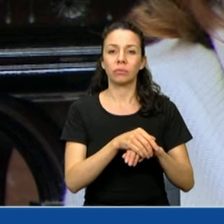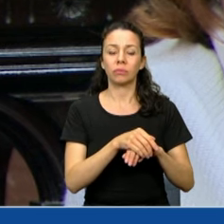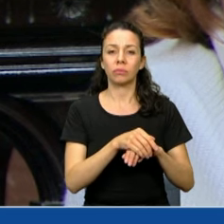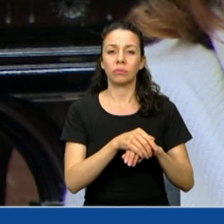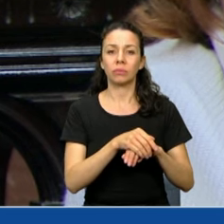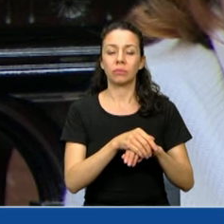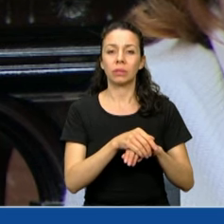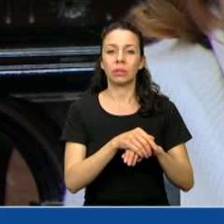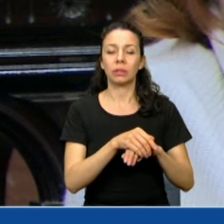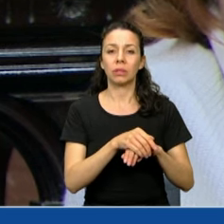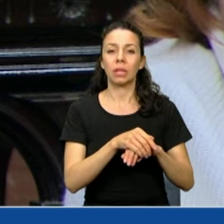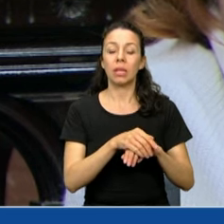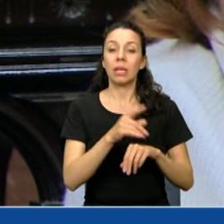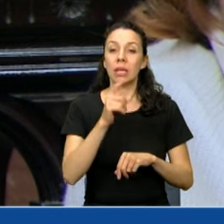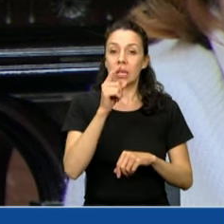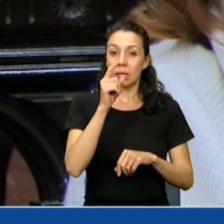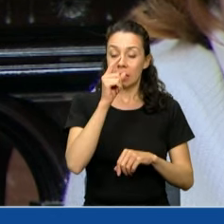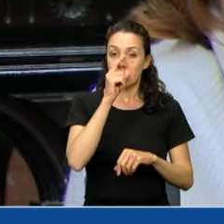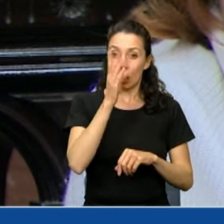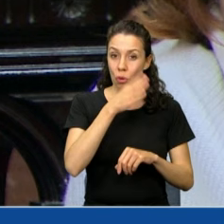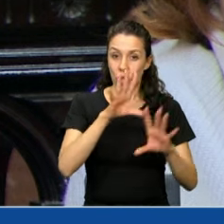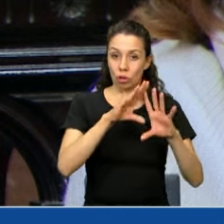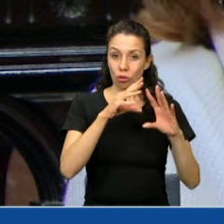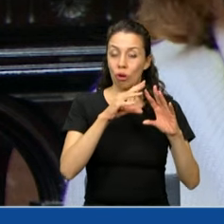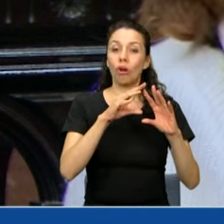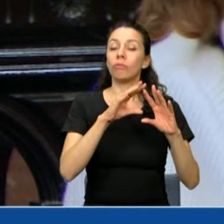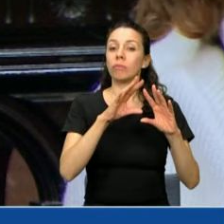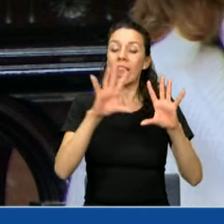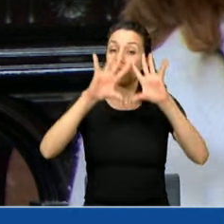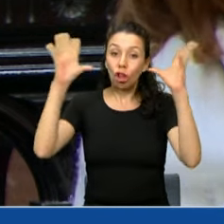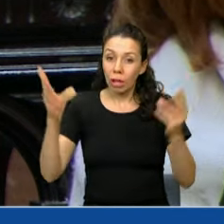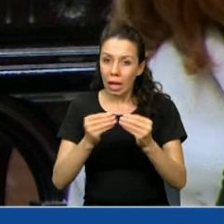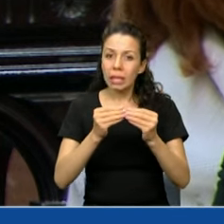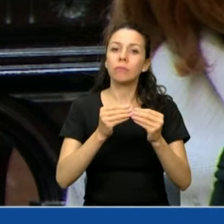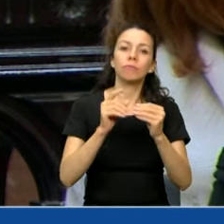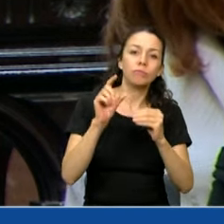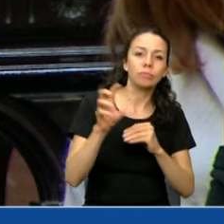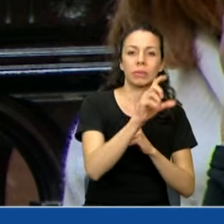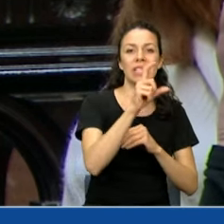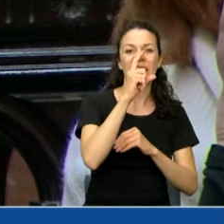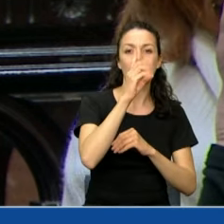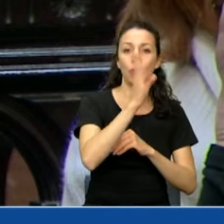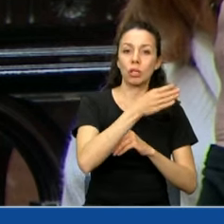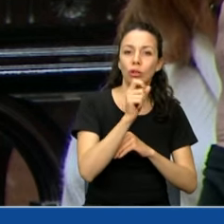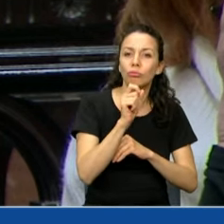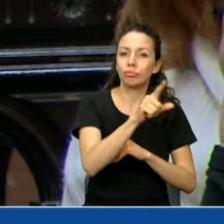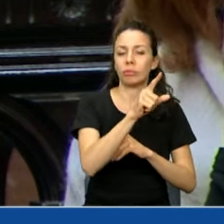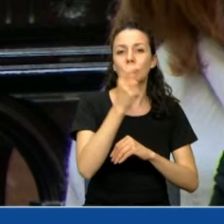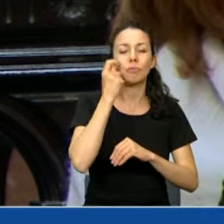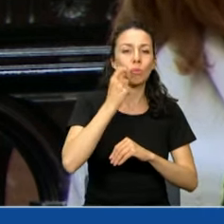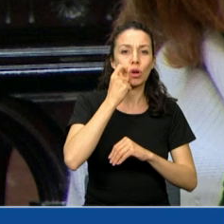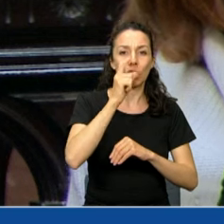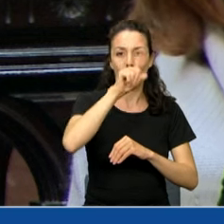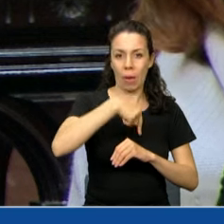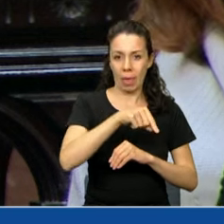7% se produce la en la provincia de La Rioja y la verdad que